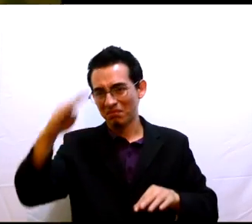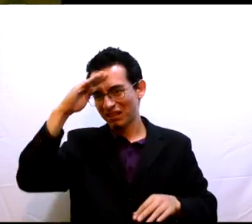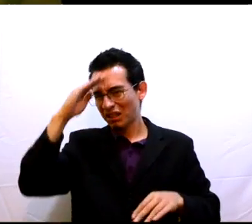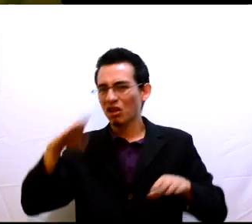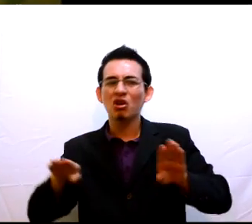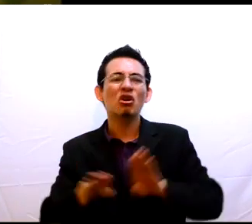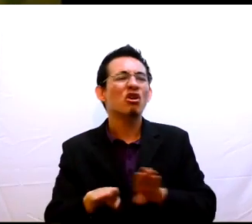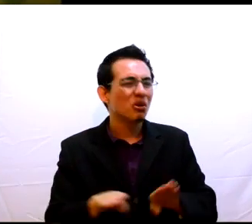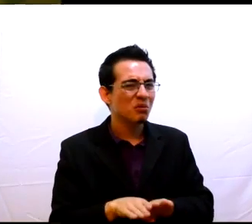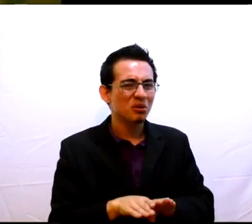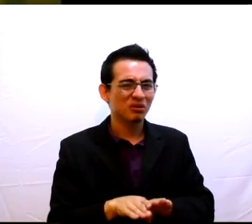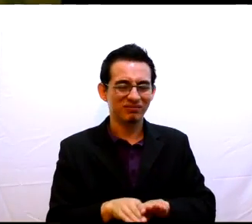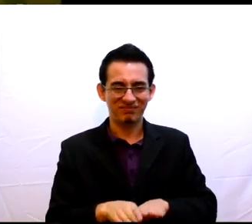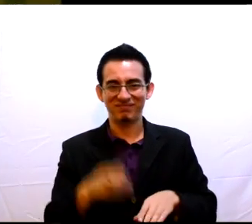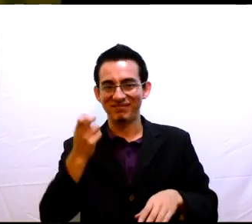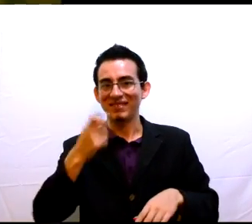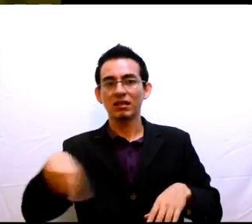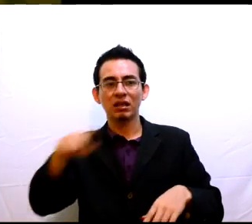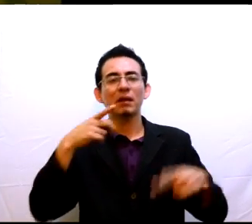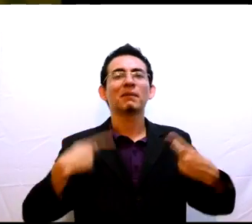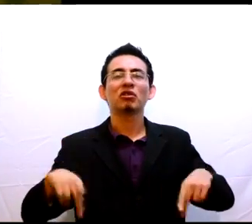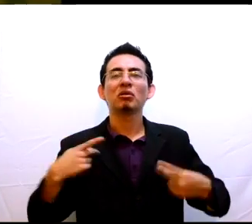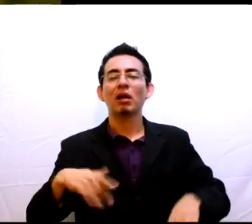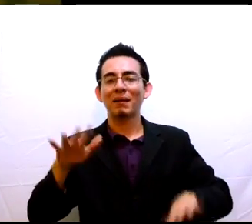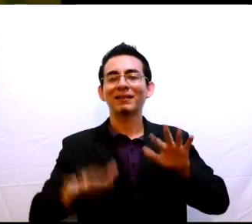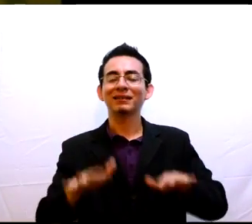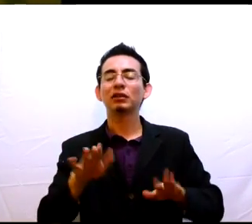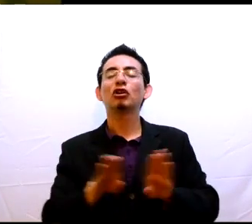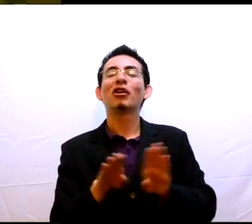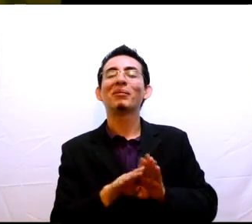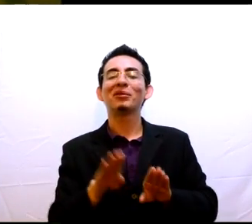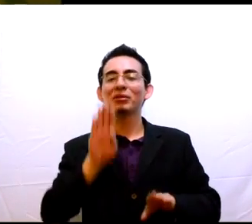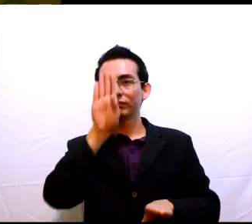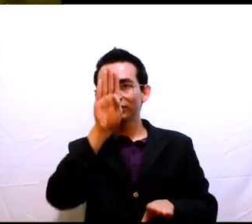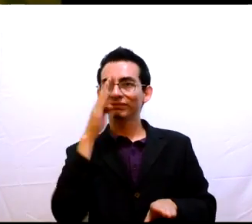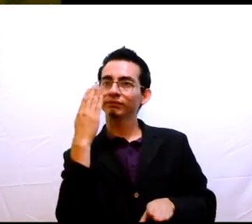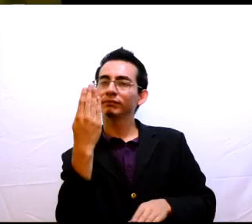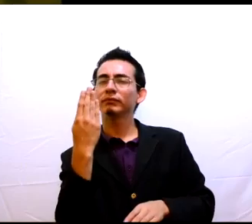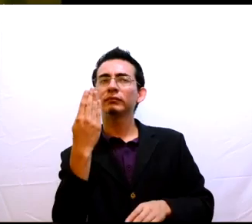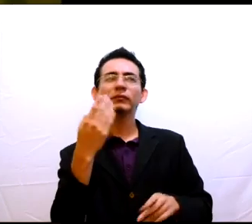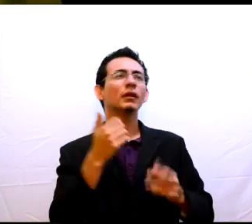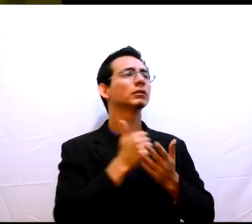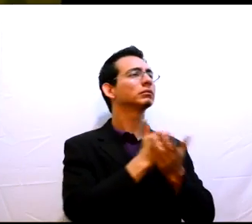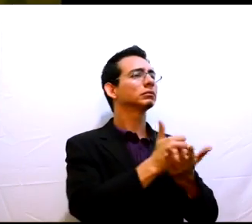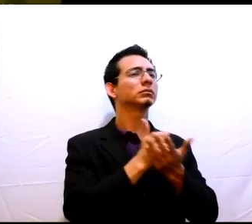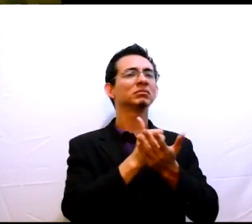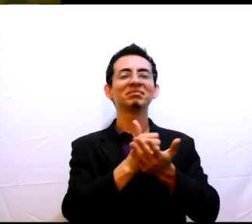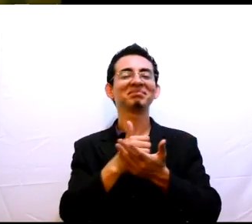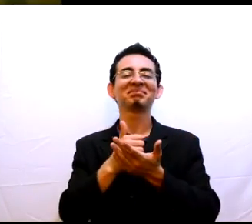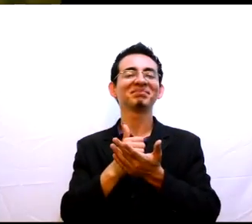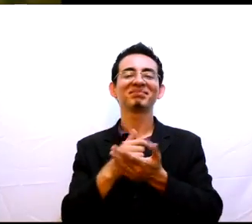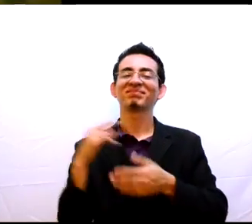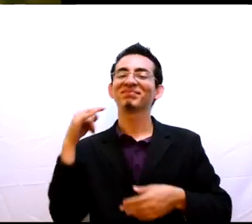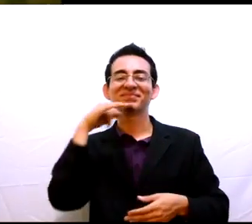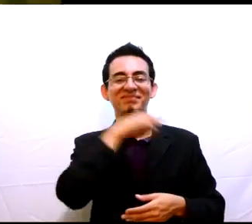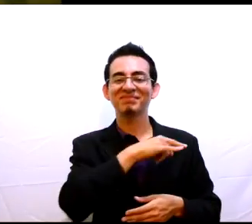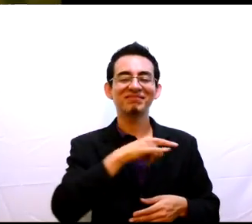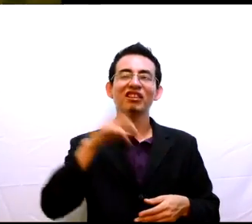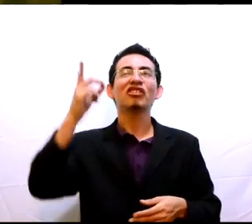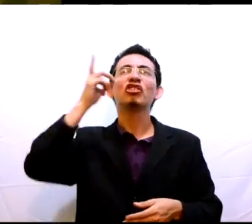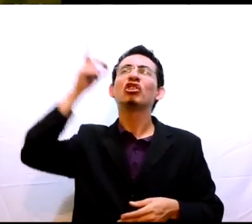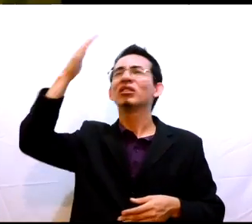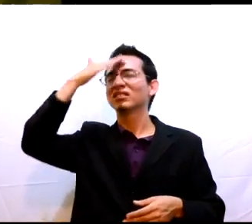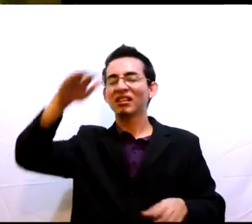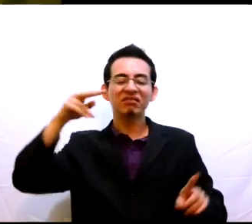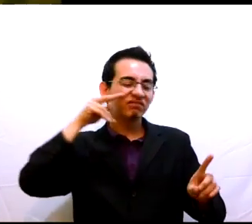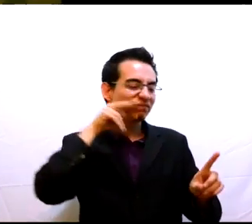qué es esto ellos aparentaban ser justos ante los ojos de los hombres pero dios conoce a sus corazones estaban llenos